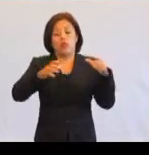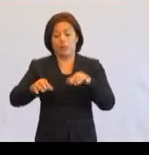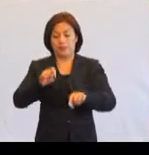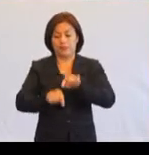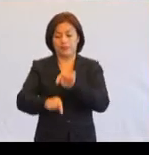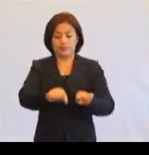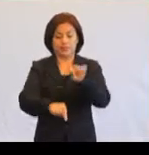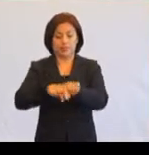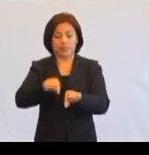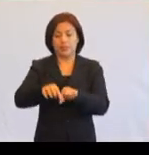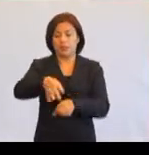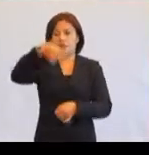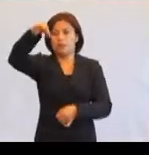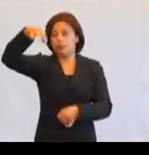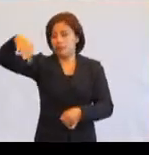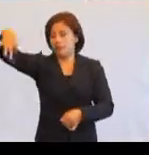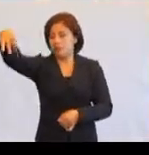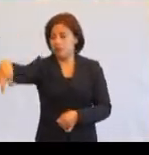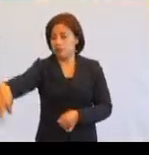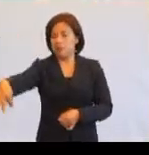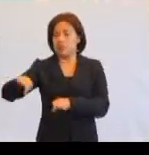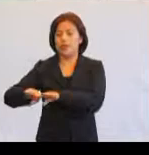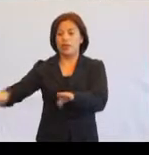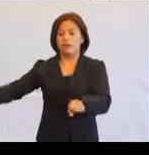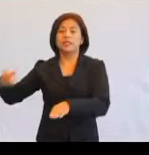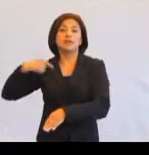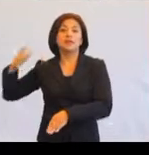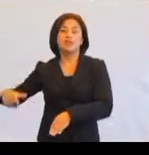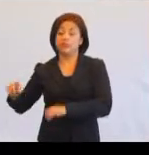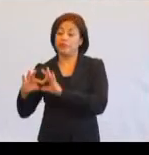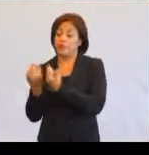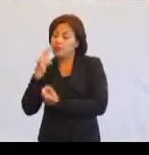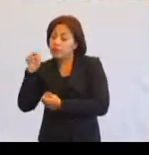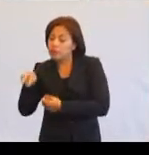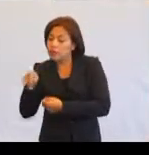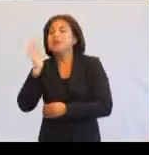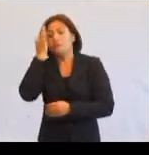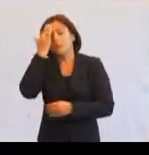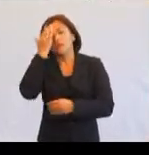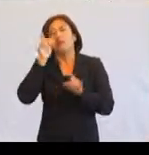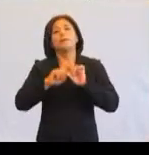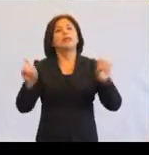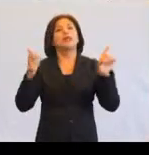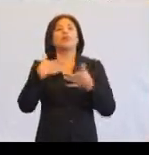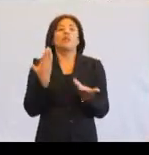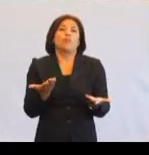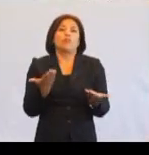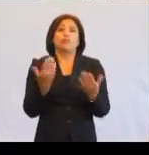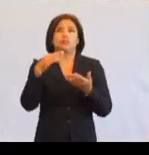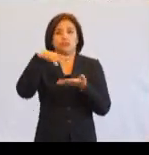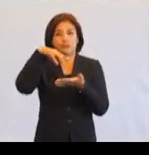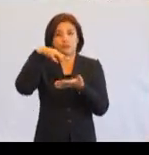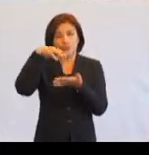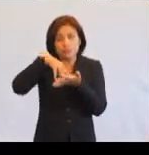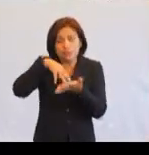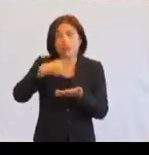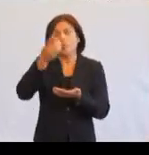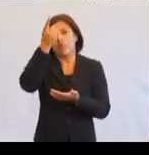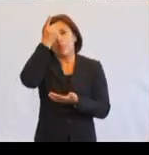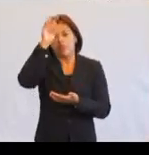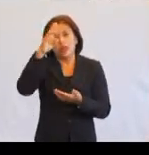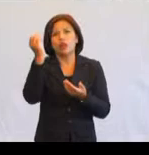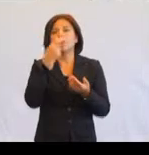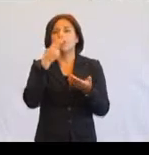coge la máquina, escribe en una hojita y la deja ahí sobre la mesa para cuando alguien vea. Pero cuando se trata de hacer deberes o